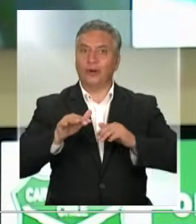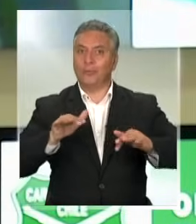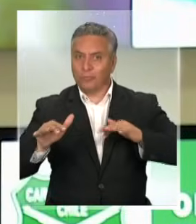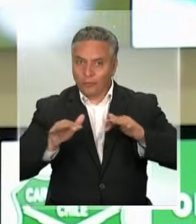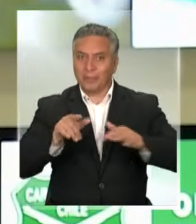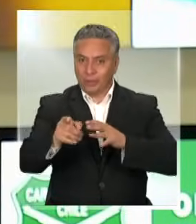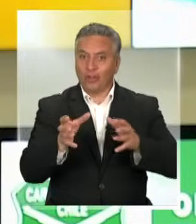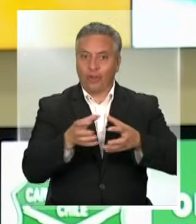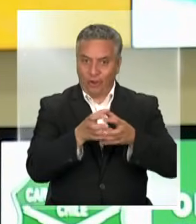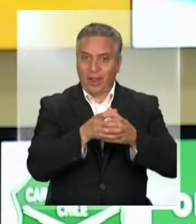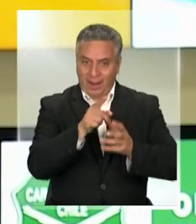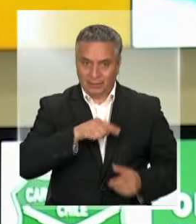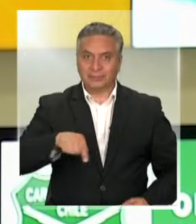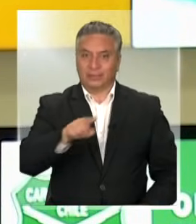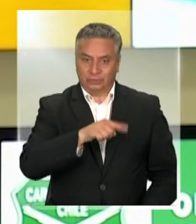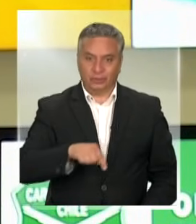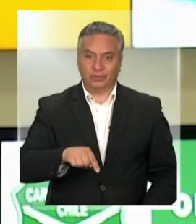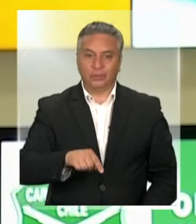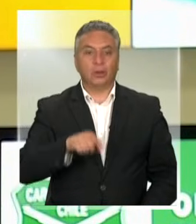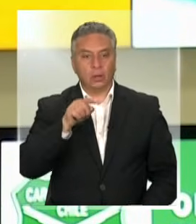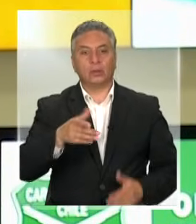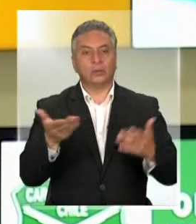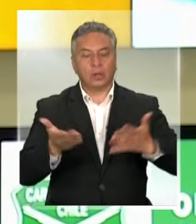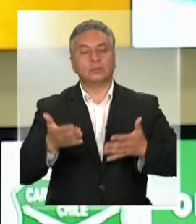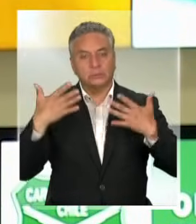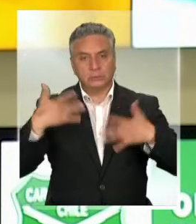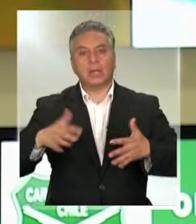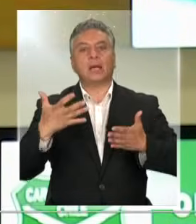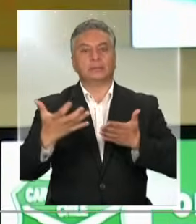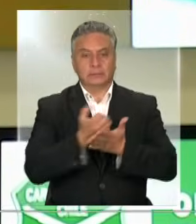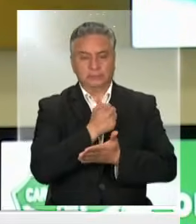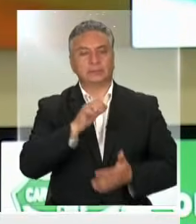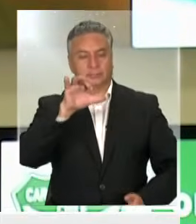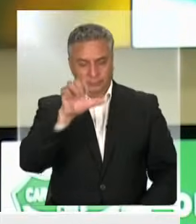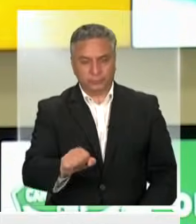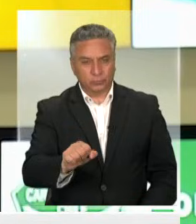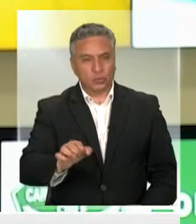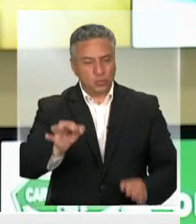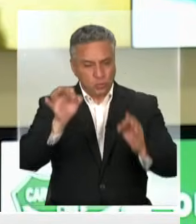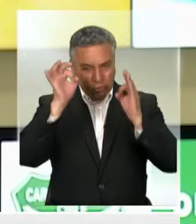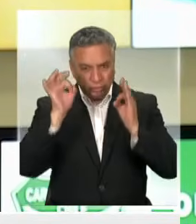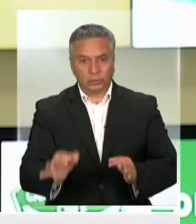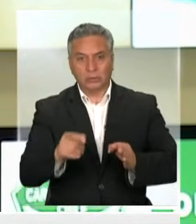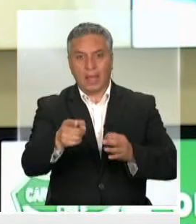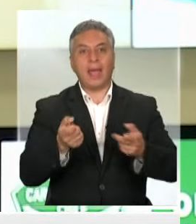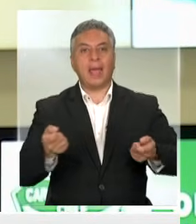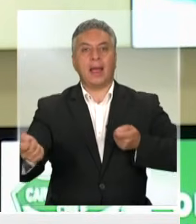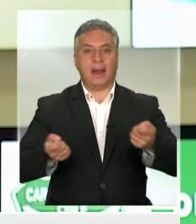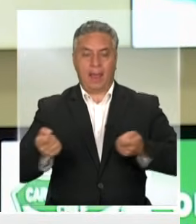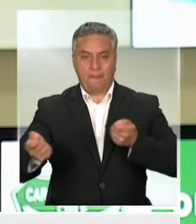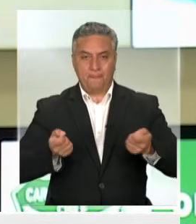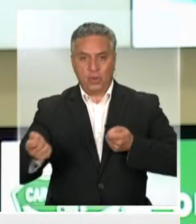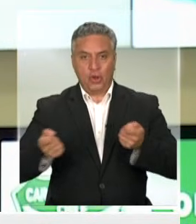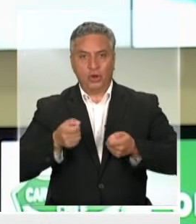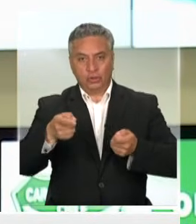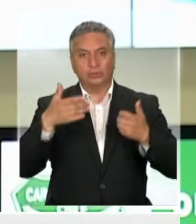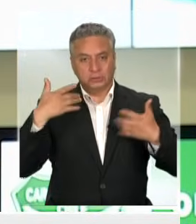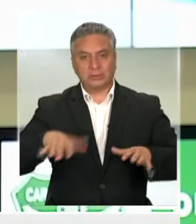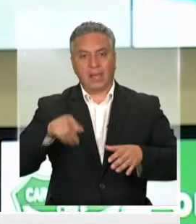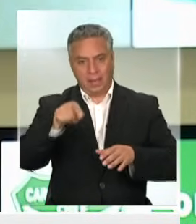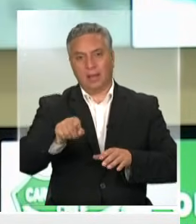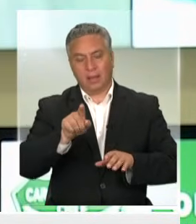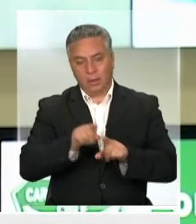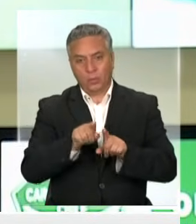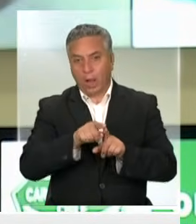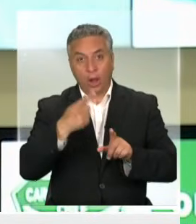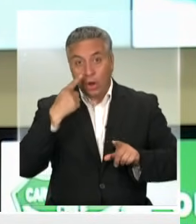de esta organización, a tal punto que se logra identificar el día exacto en donde uno de los camiones cargado con una sustancia que se